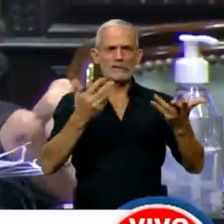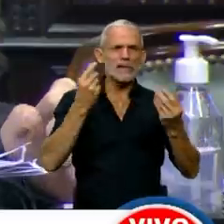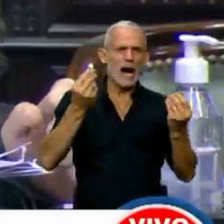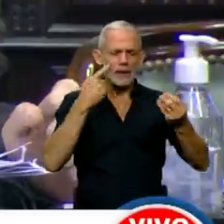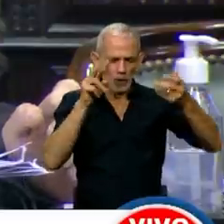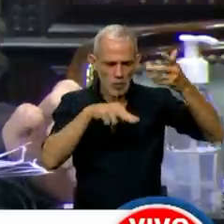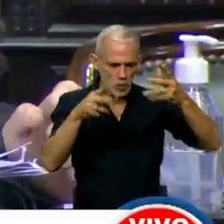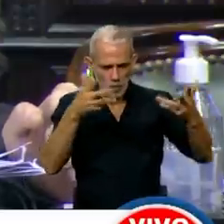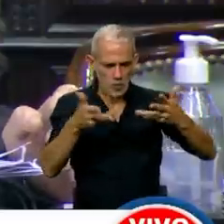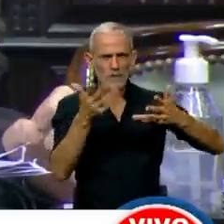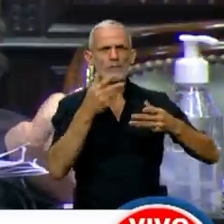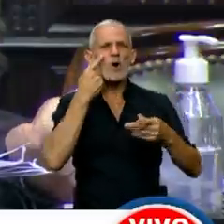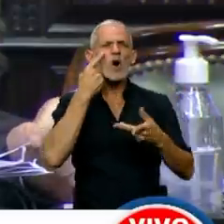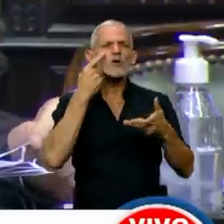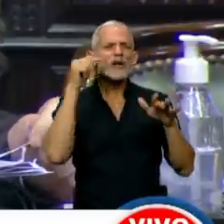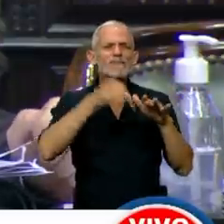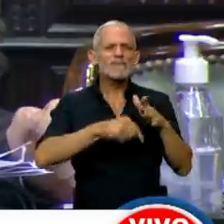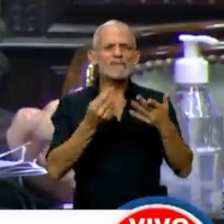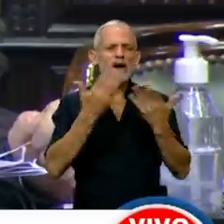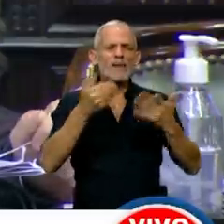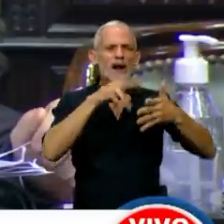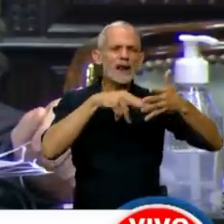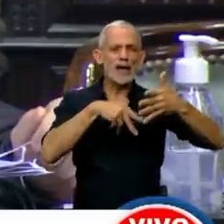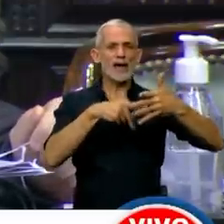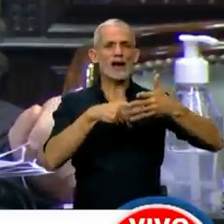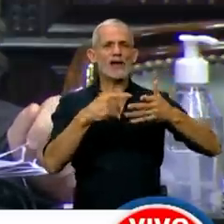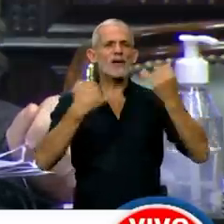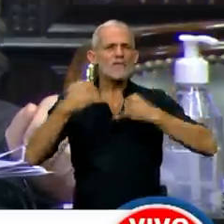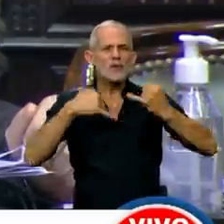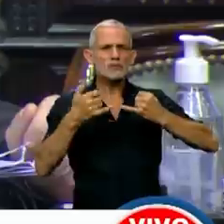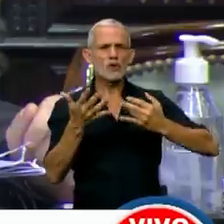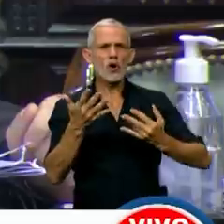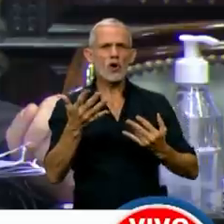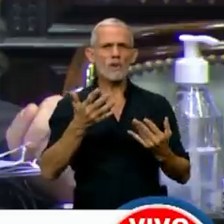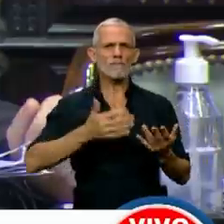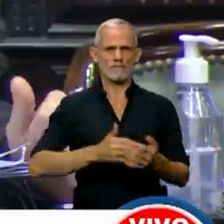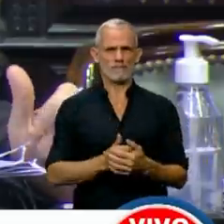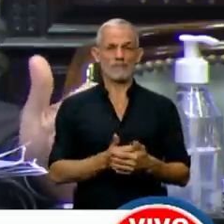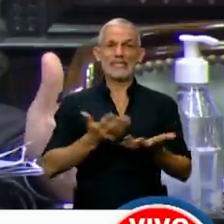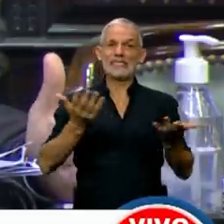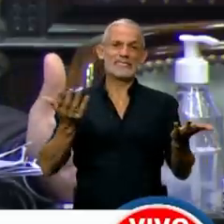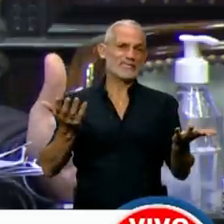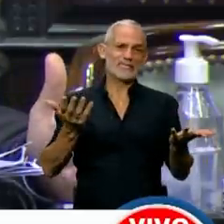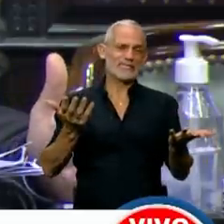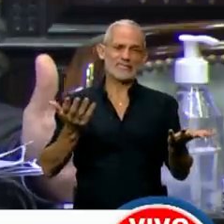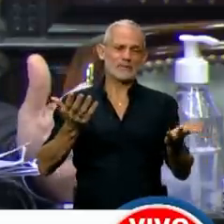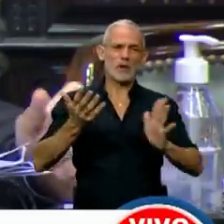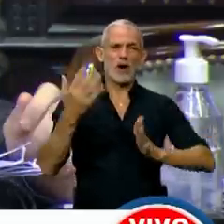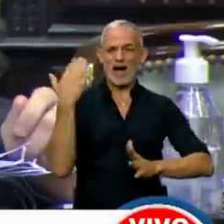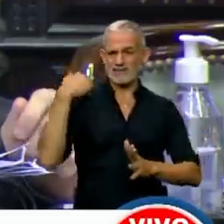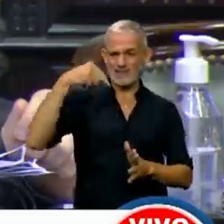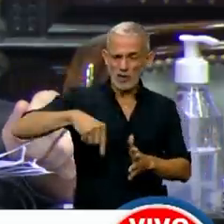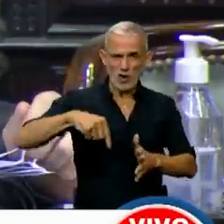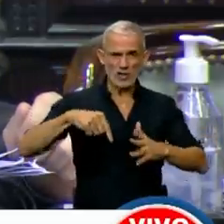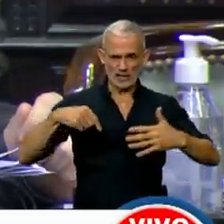poder conocer leer informarnos pero entre ayer y